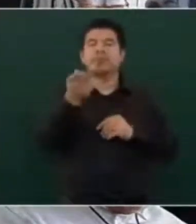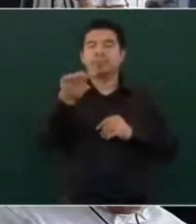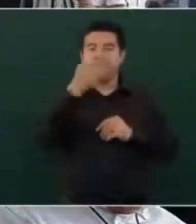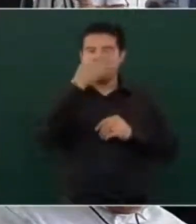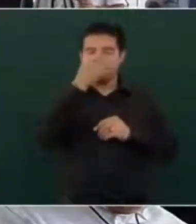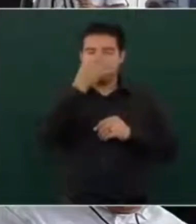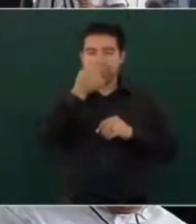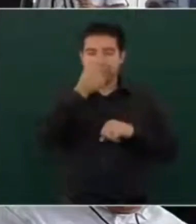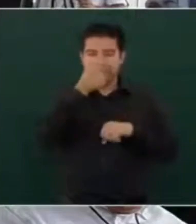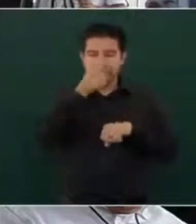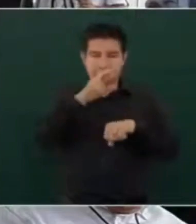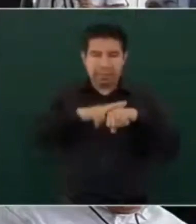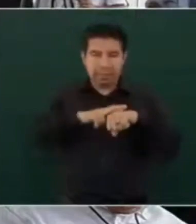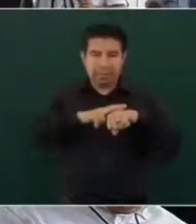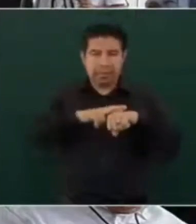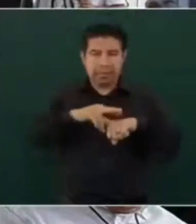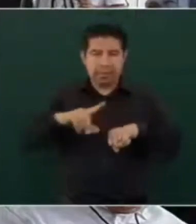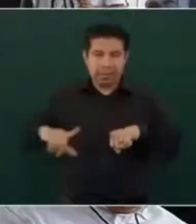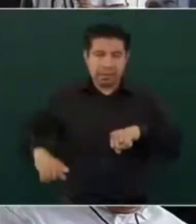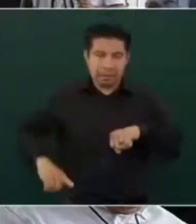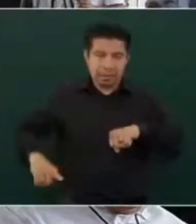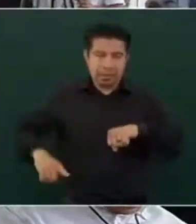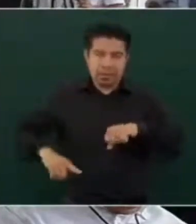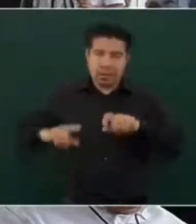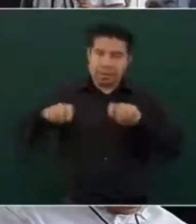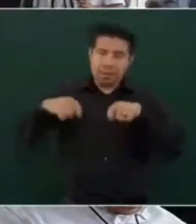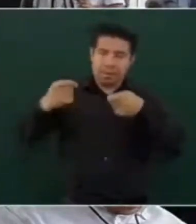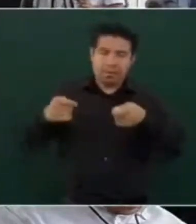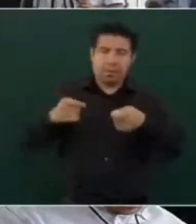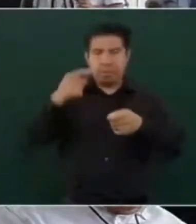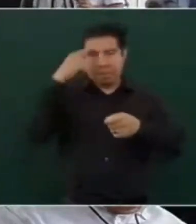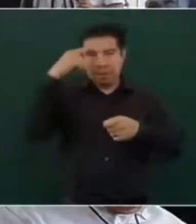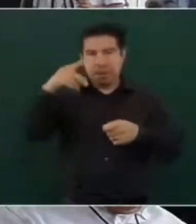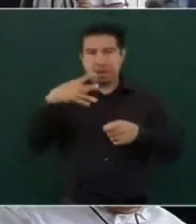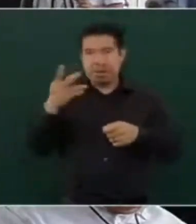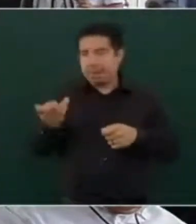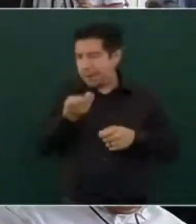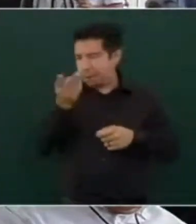de Gobernación, ¿qué le responde a aquellos,